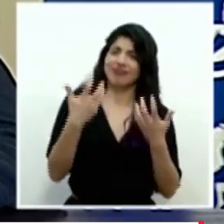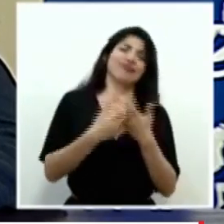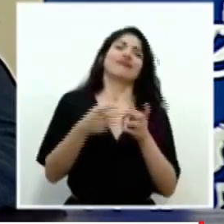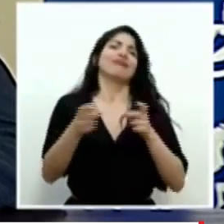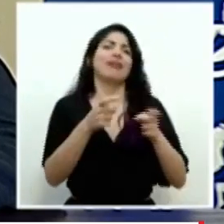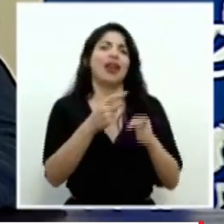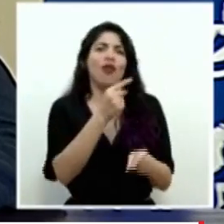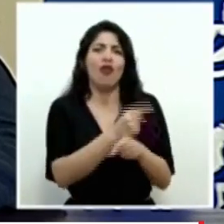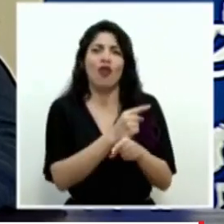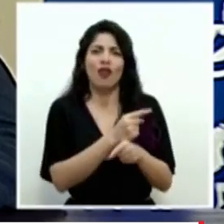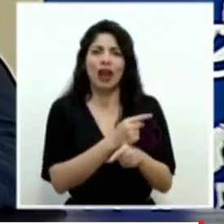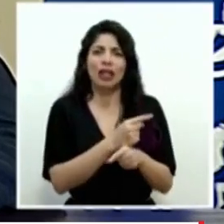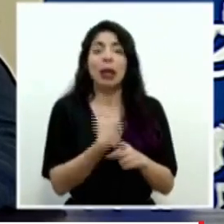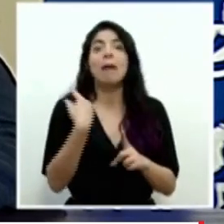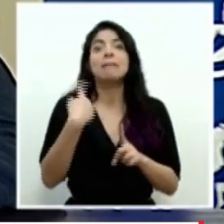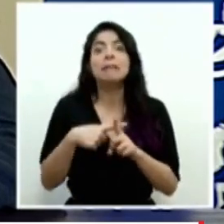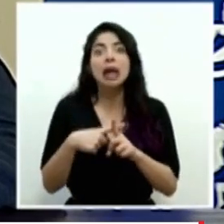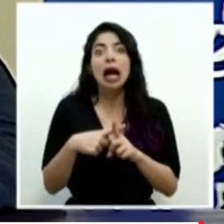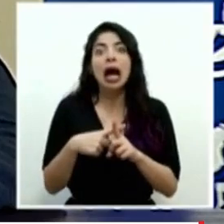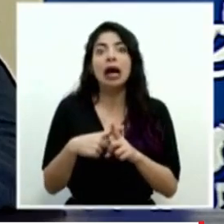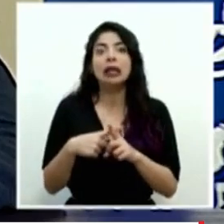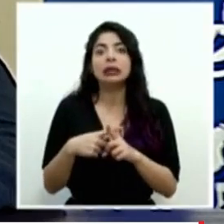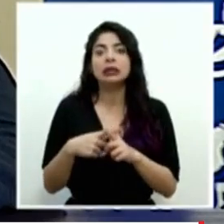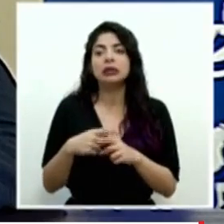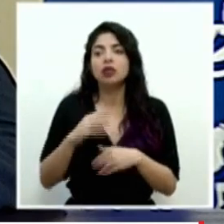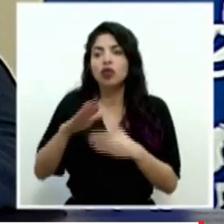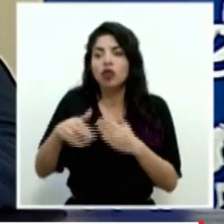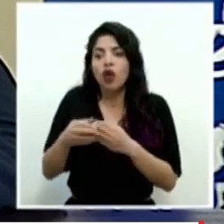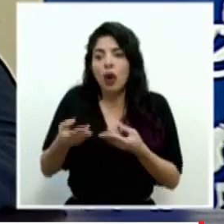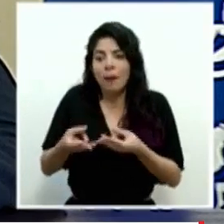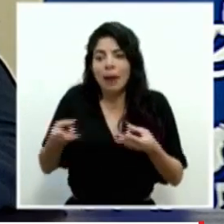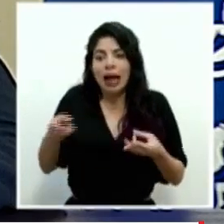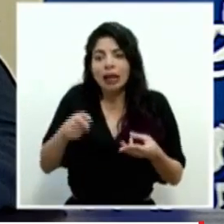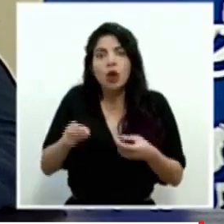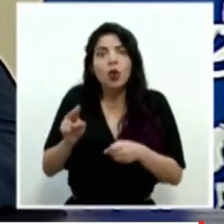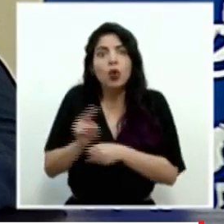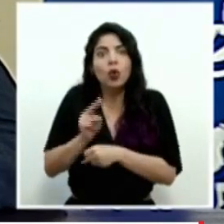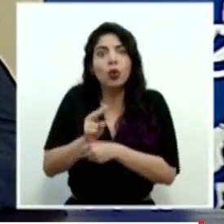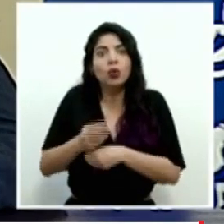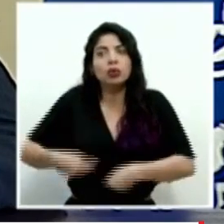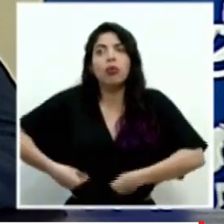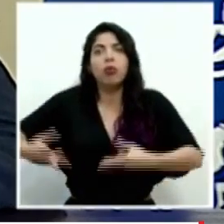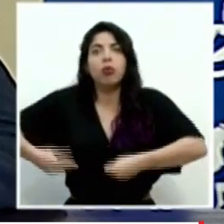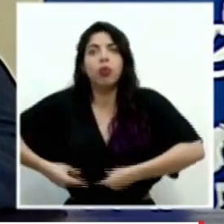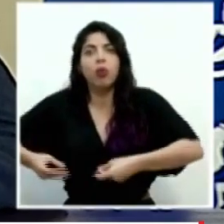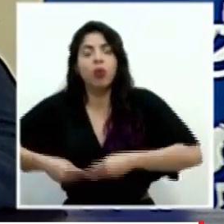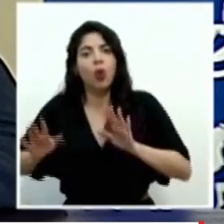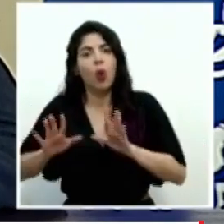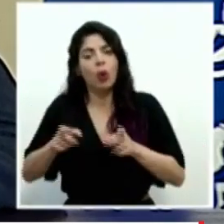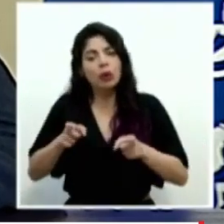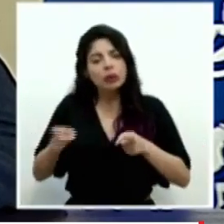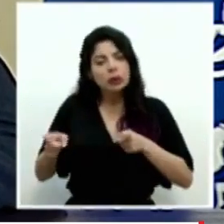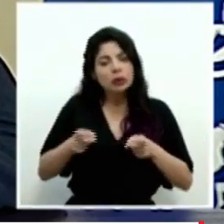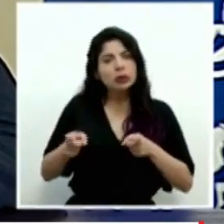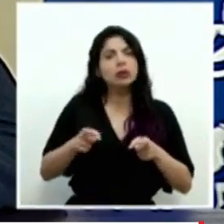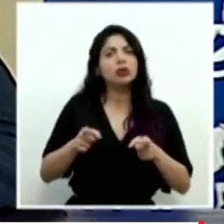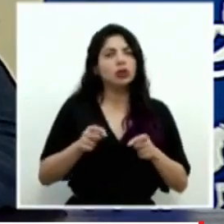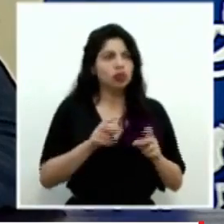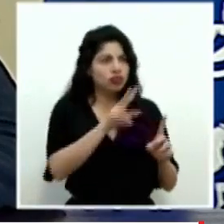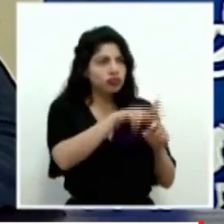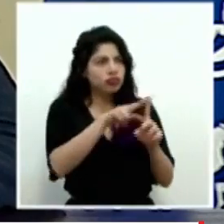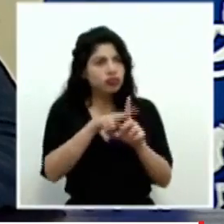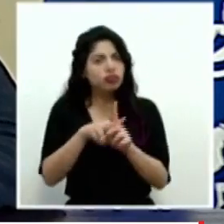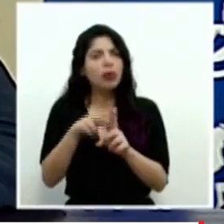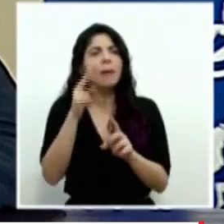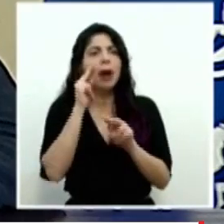crisis, también hace una depletación de todos los recursos que se están usando de forma constante para tratar de tener